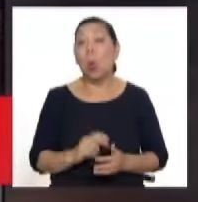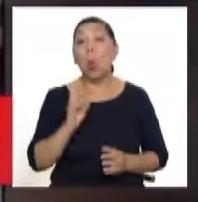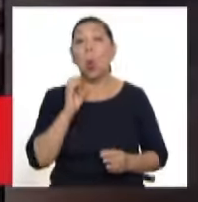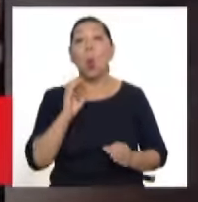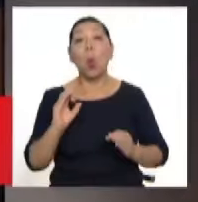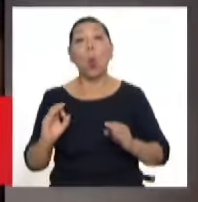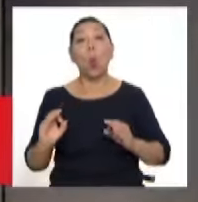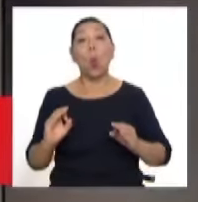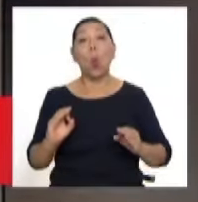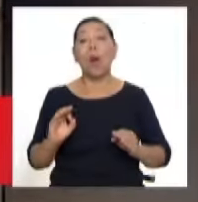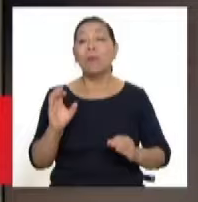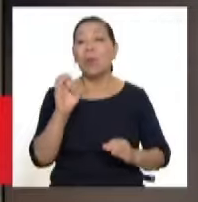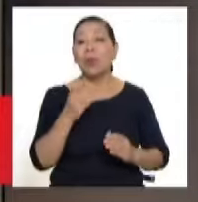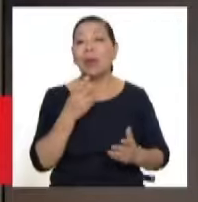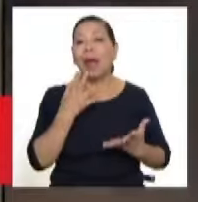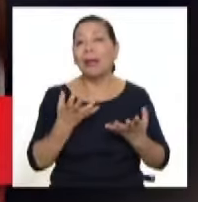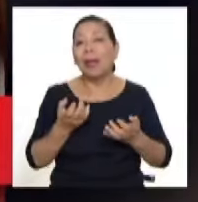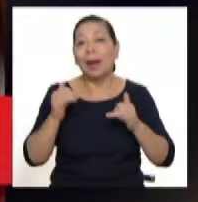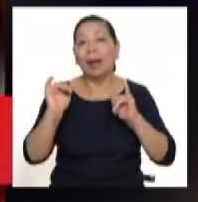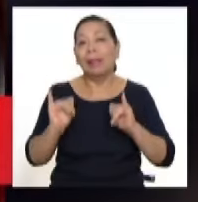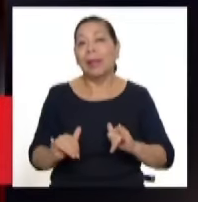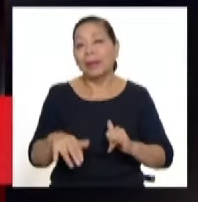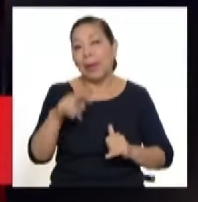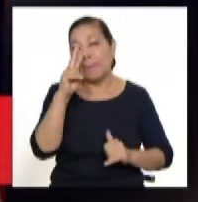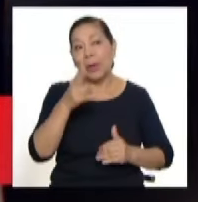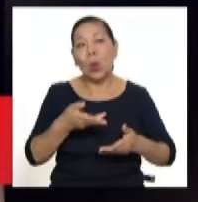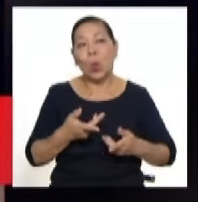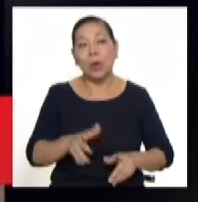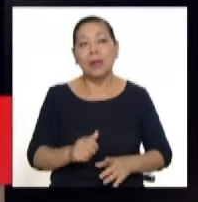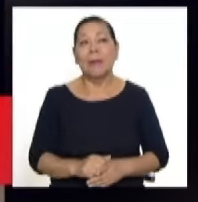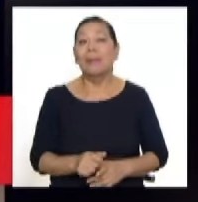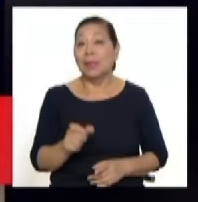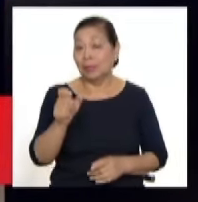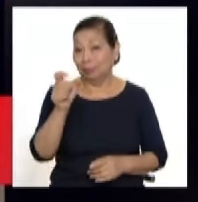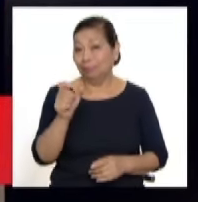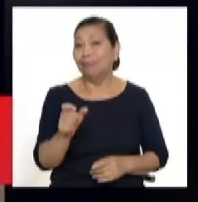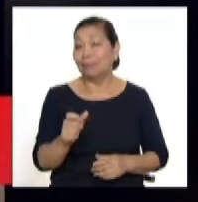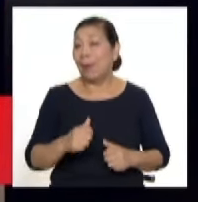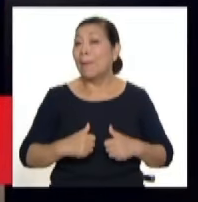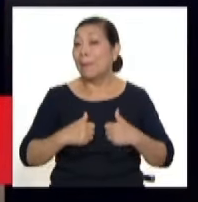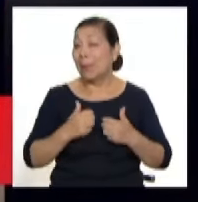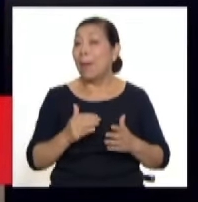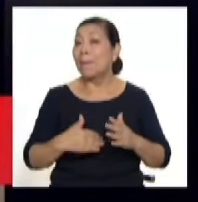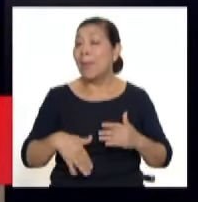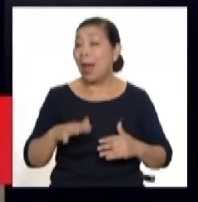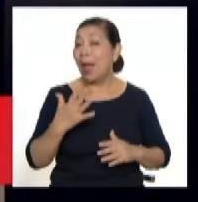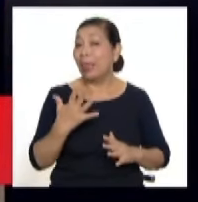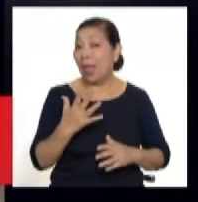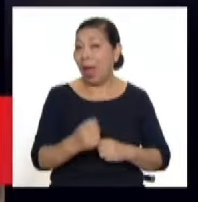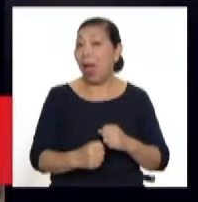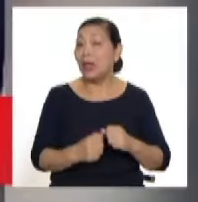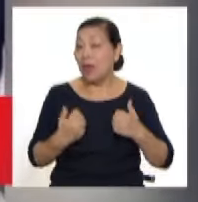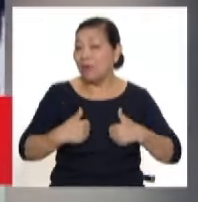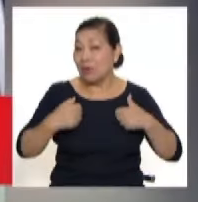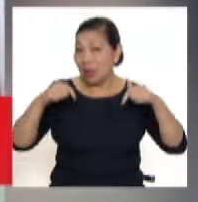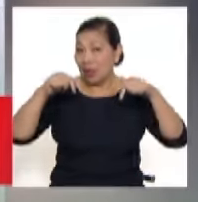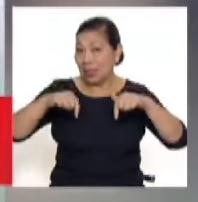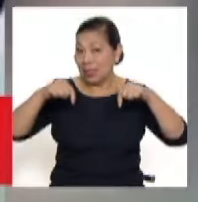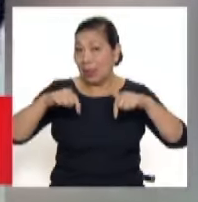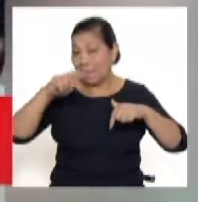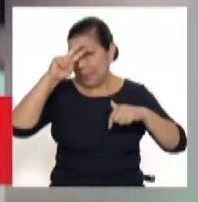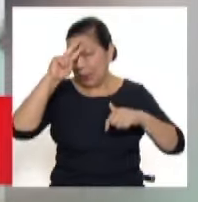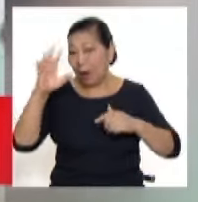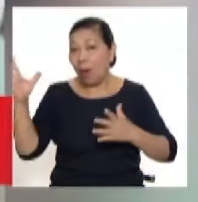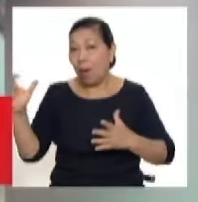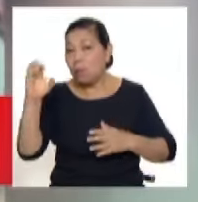burlaba la justicia buscando la nacionalidad peruana. Esta persona vivía más de 10 años en el Perú y tras una